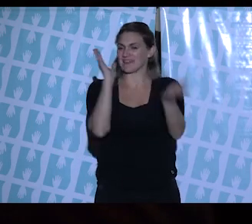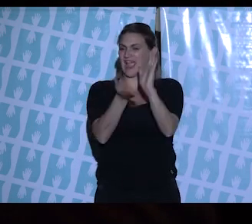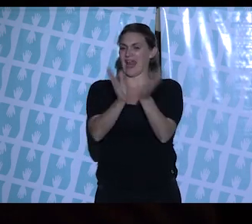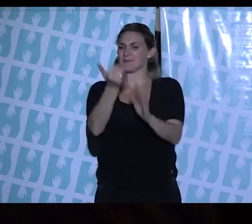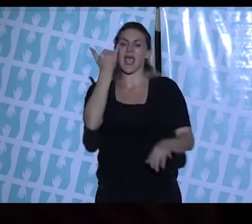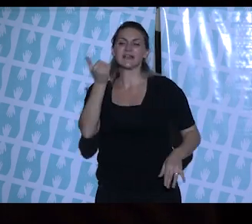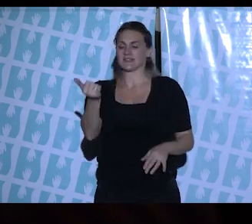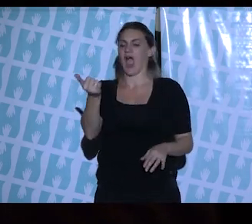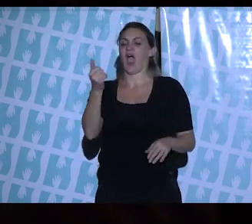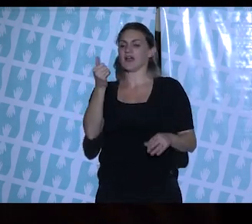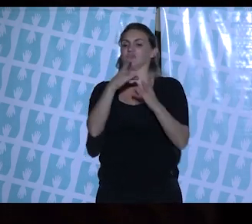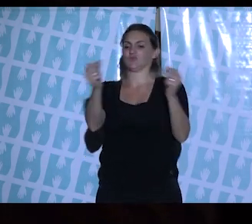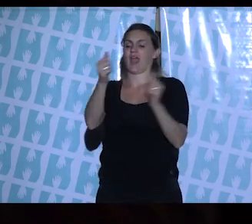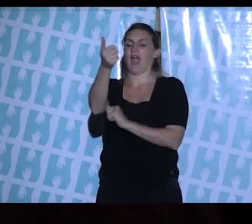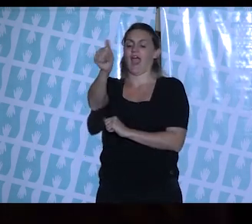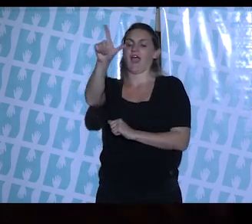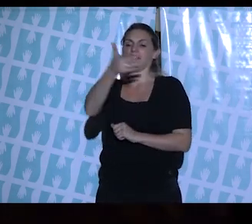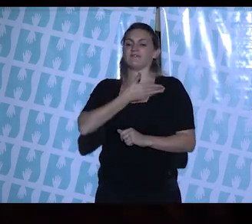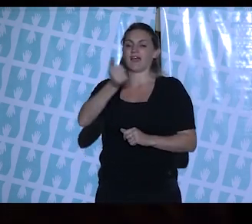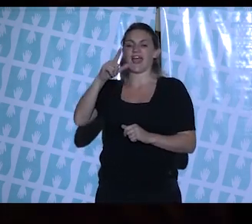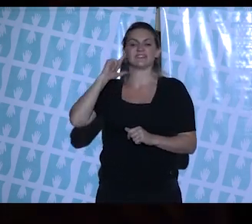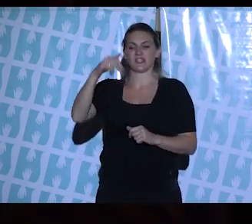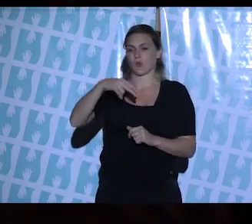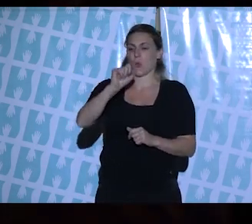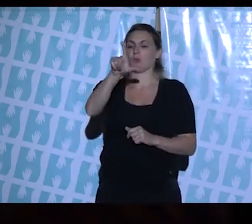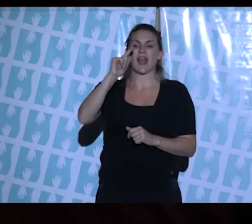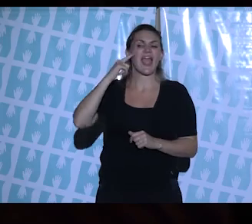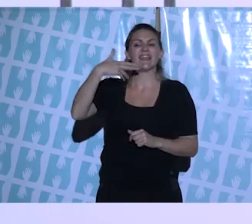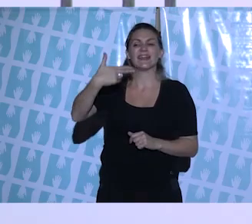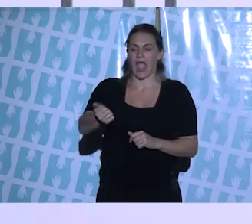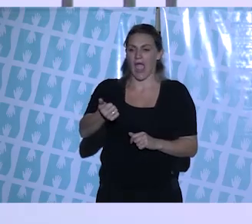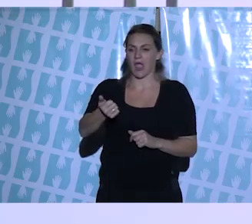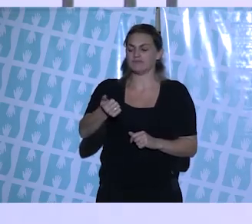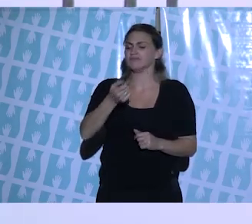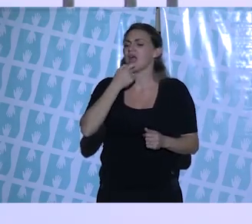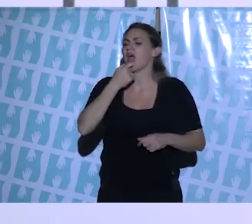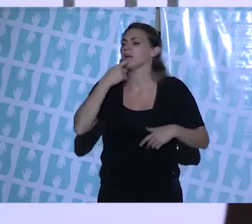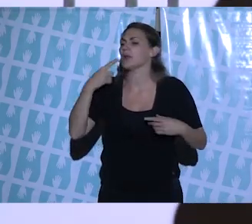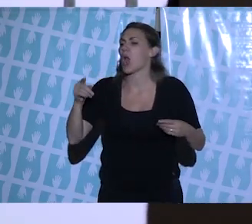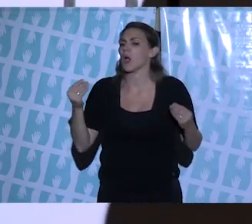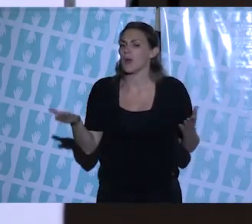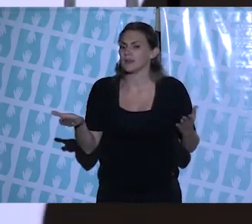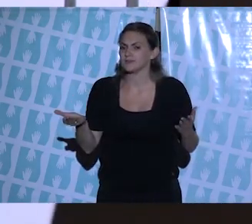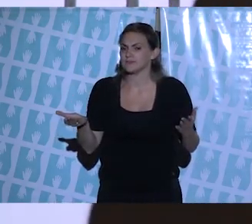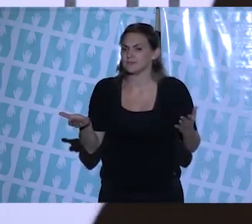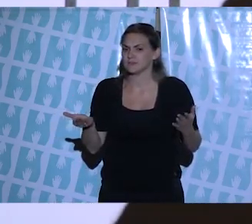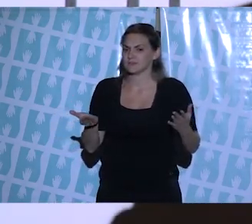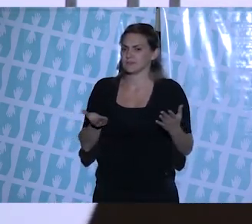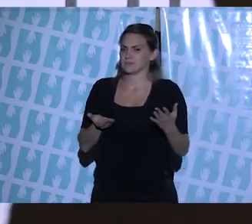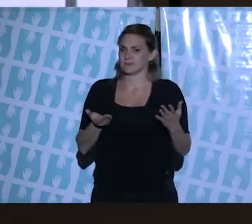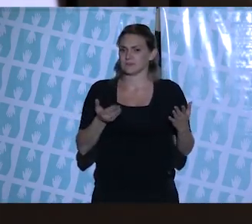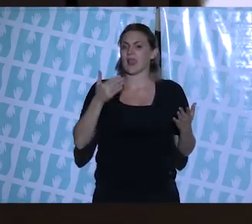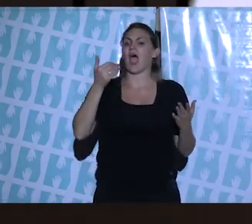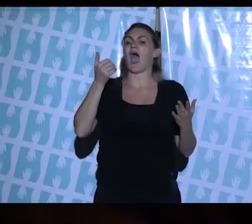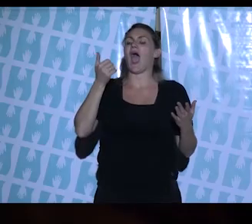es la alfa-sinucleína. Ejemplos de esto, de terapéuticas que apuntan